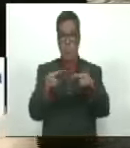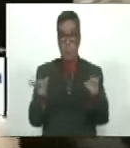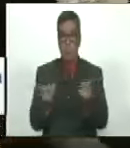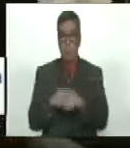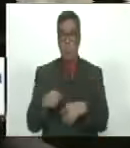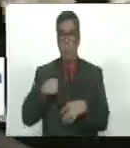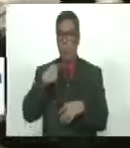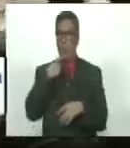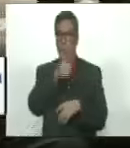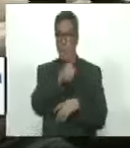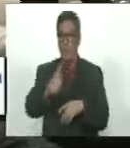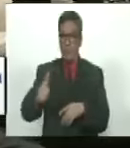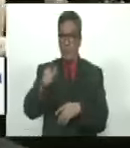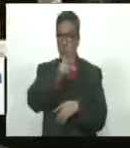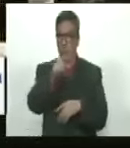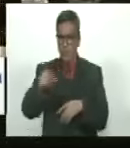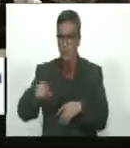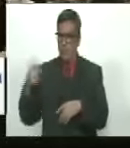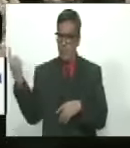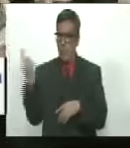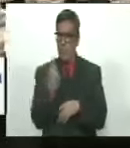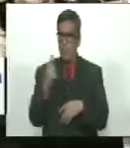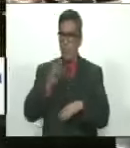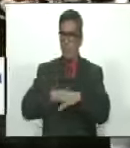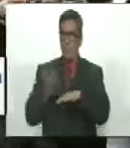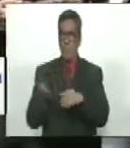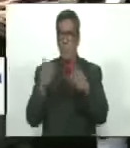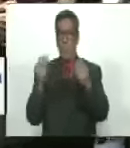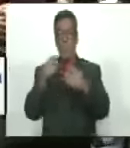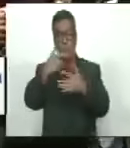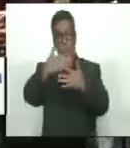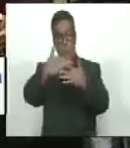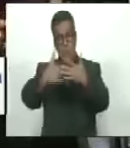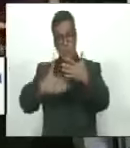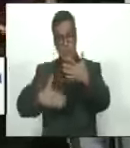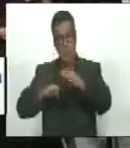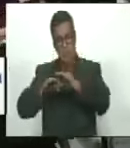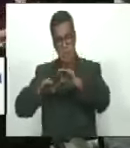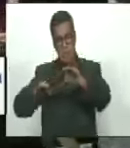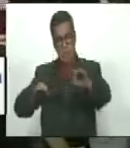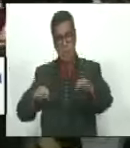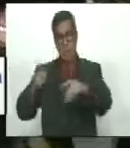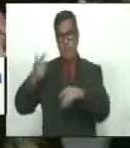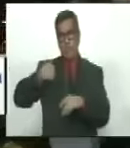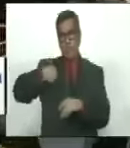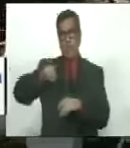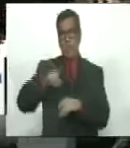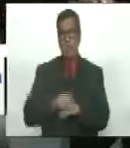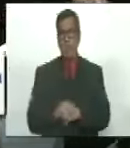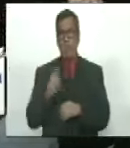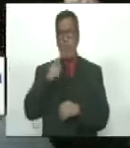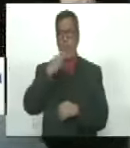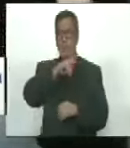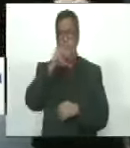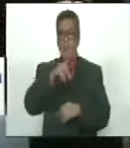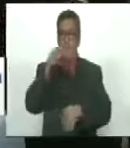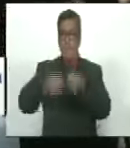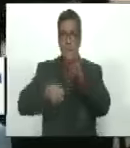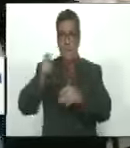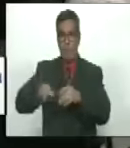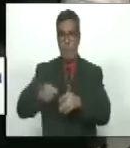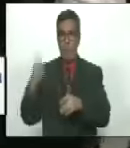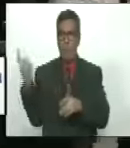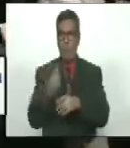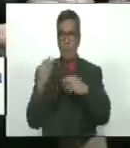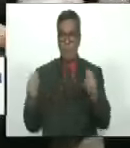No voy a nombrar a cada persona que está acá porque sería muy largo, ¿no? Tenemos el Poder Judicial, está acá